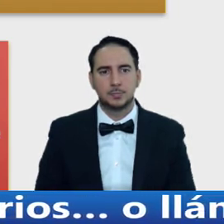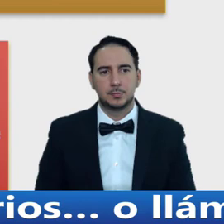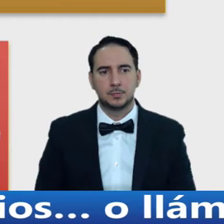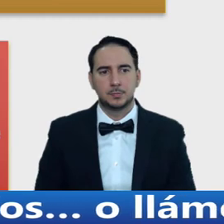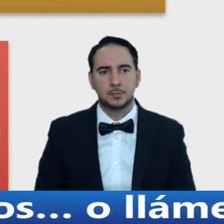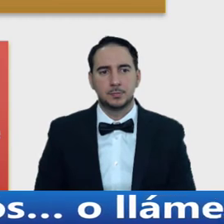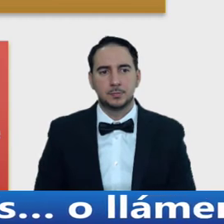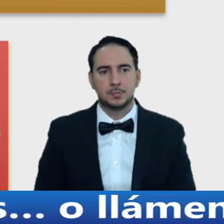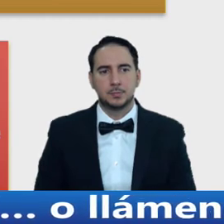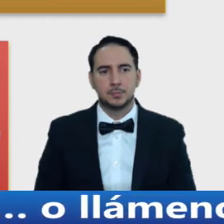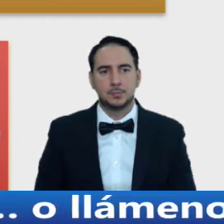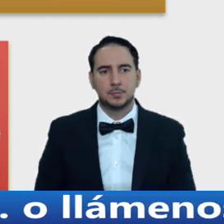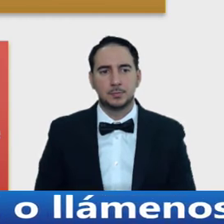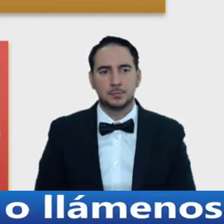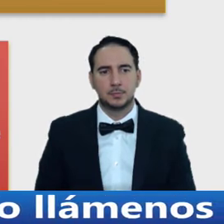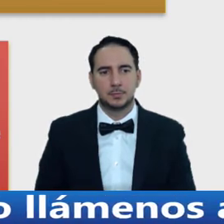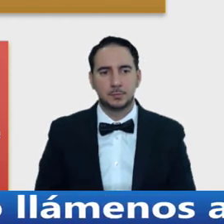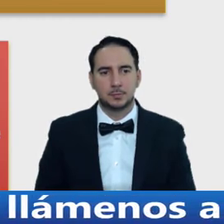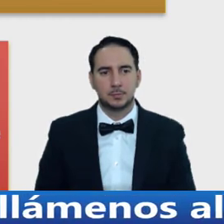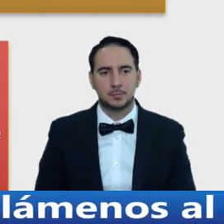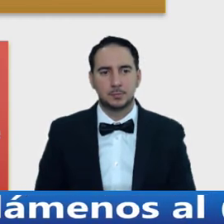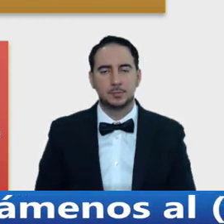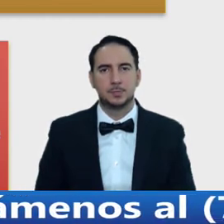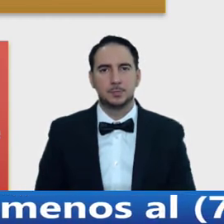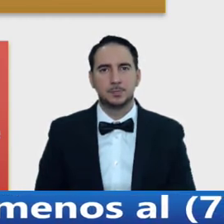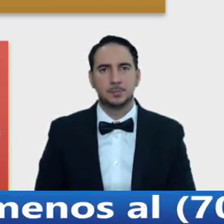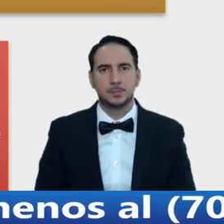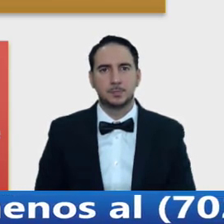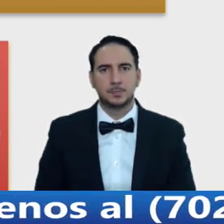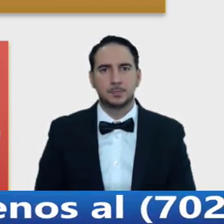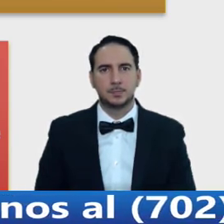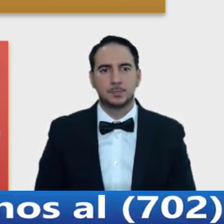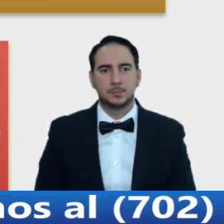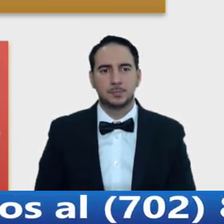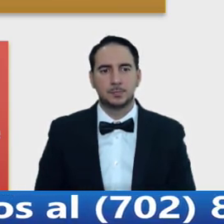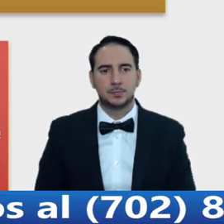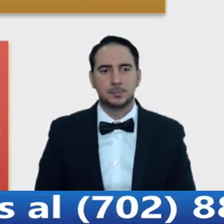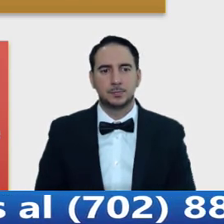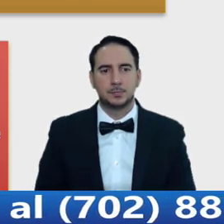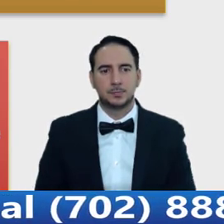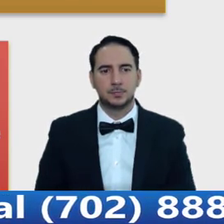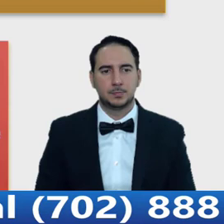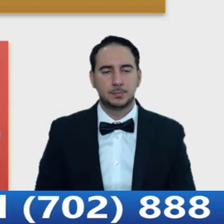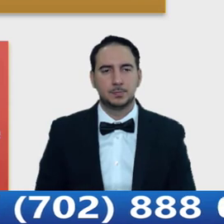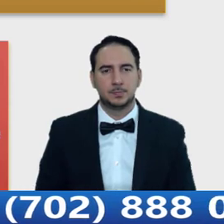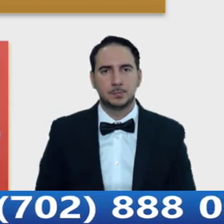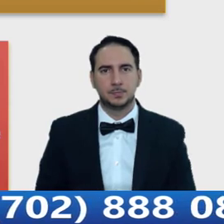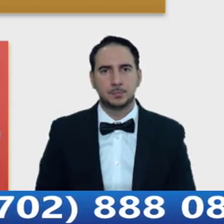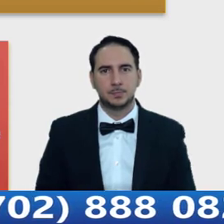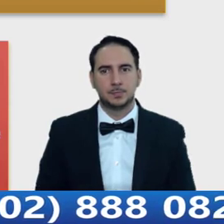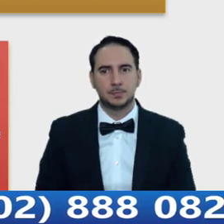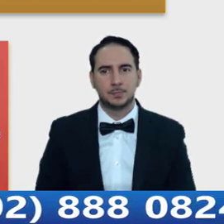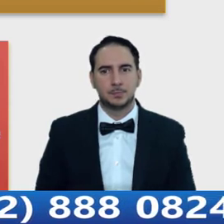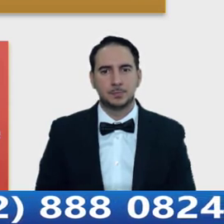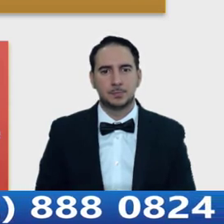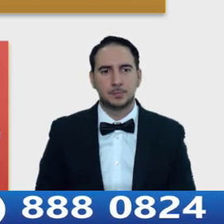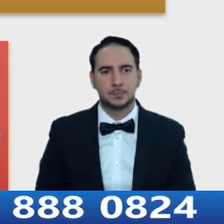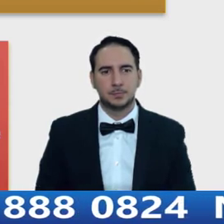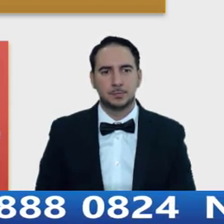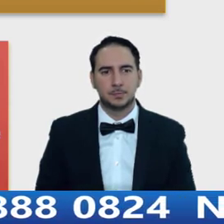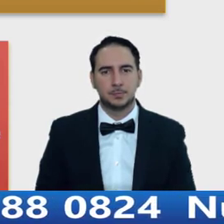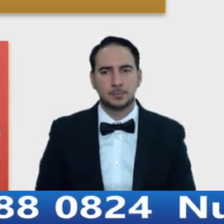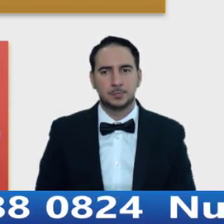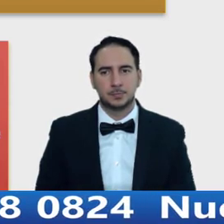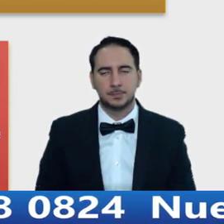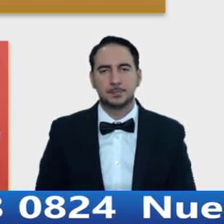que hacen si son completamente nuevos es que van a trabajar con alguien que tenga experiencia y les ayude como